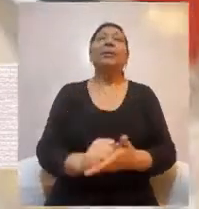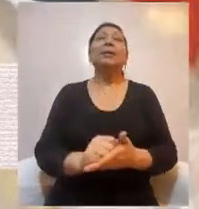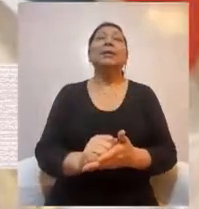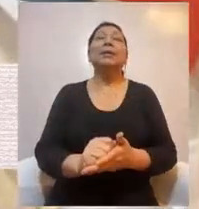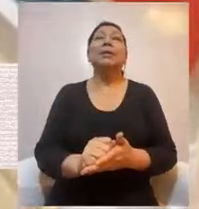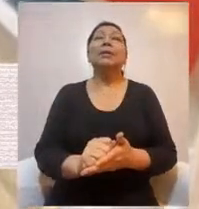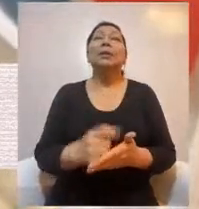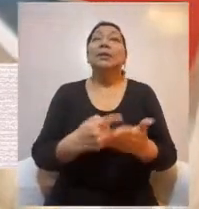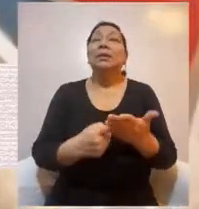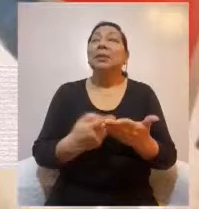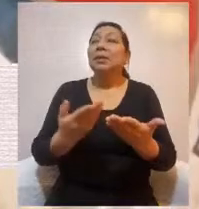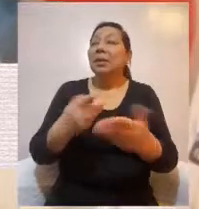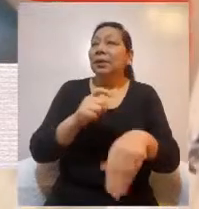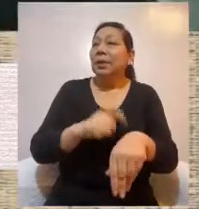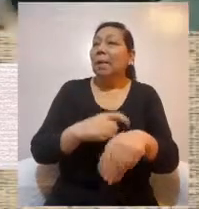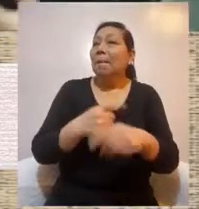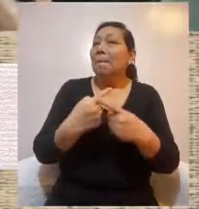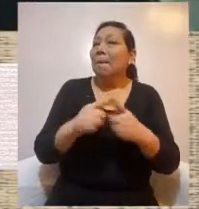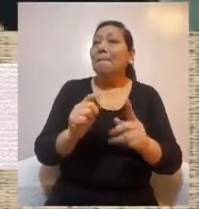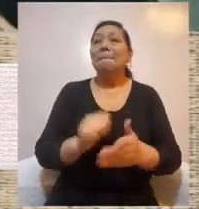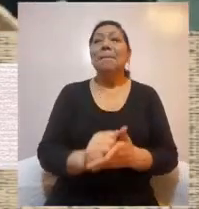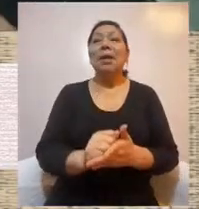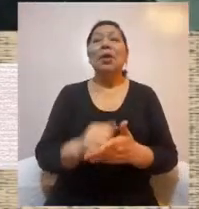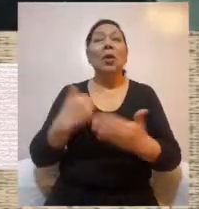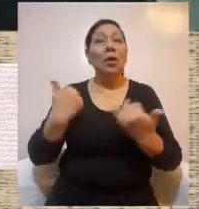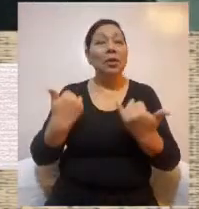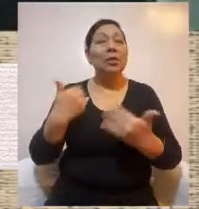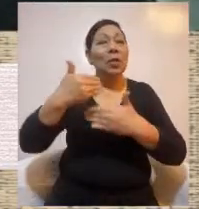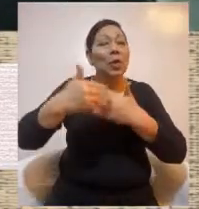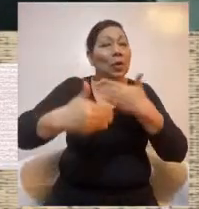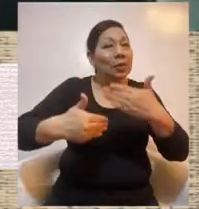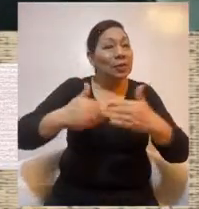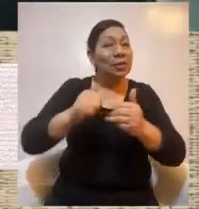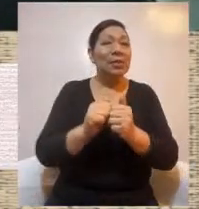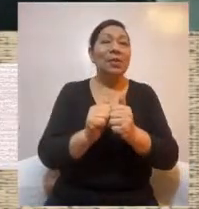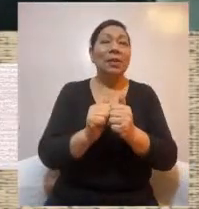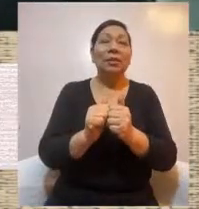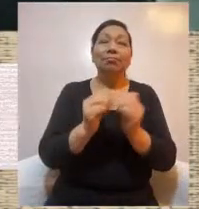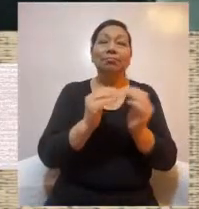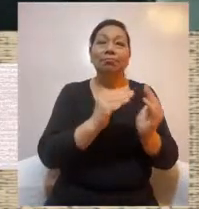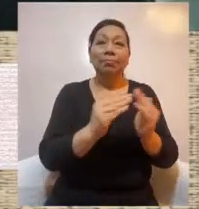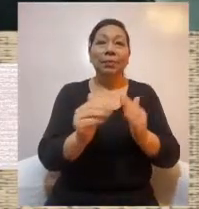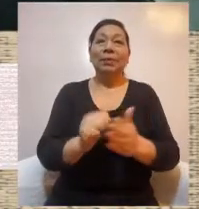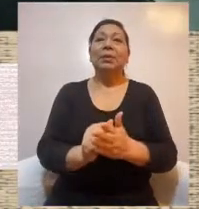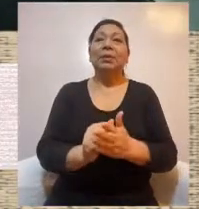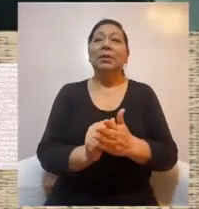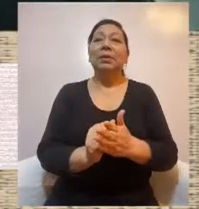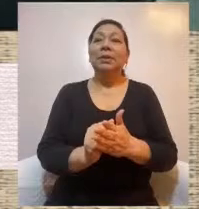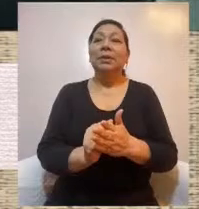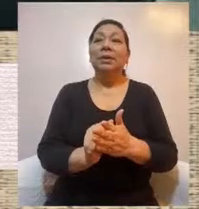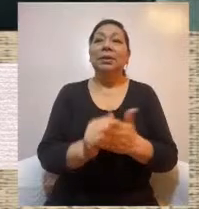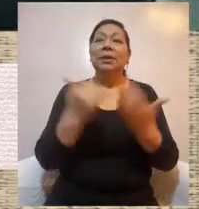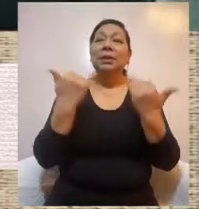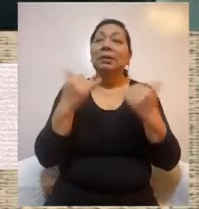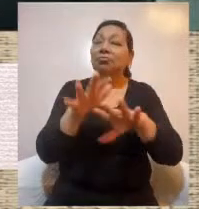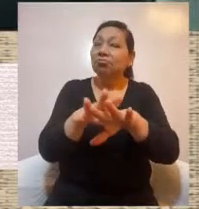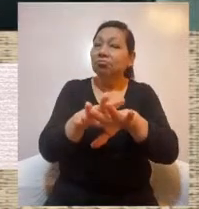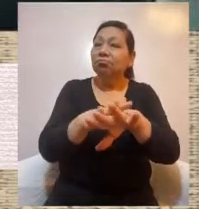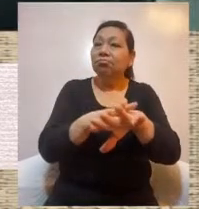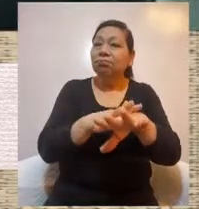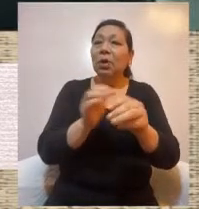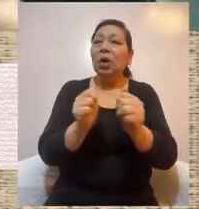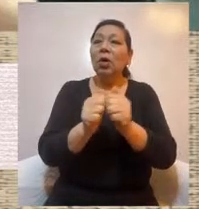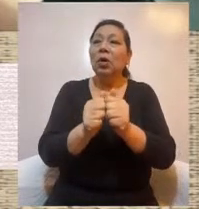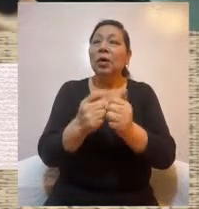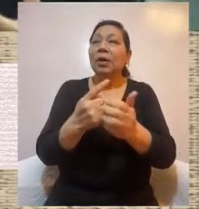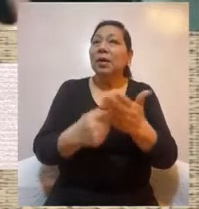en el transcurso del tiempo. Pero sin embargo, estos avances se han dado de manera paulatina y